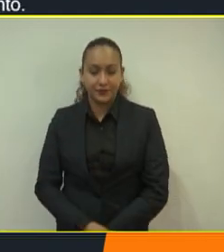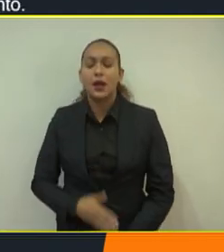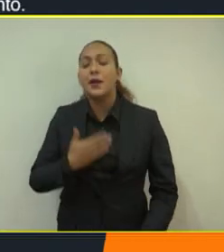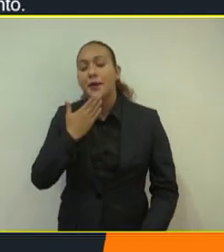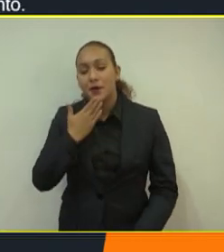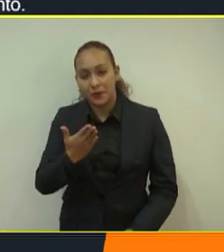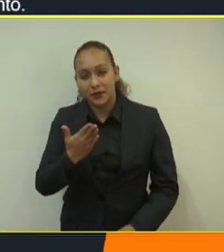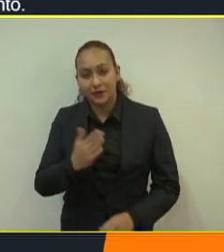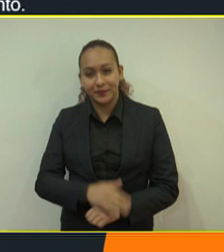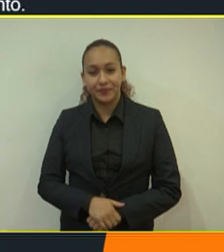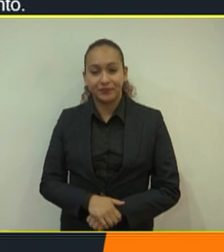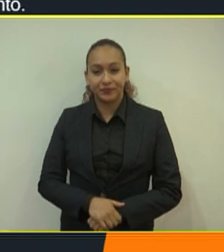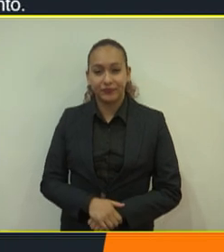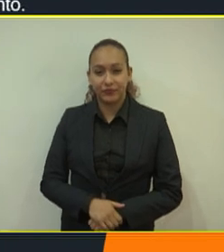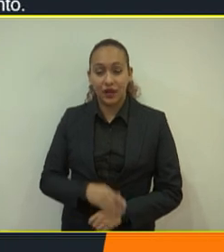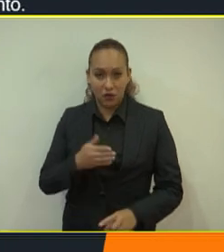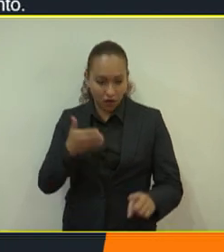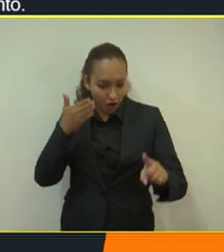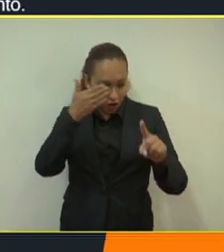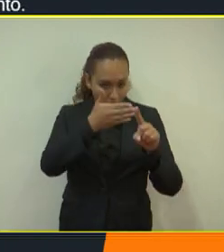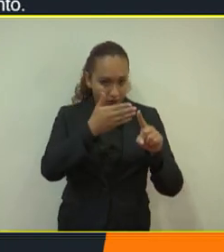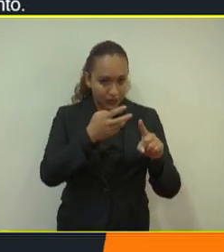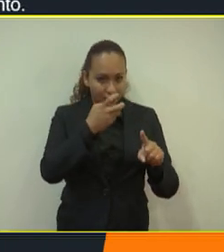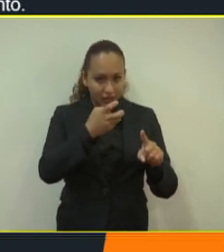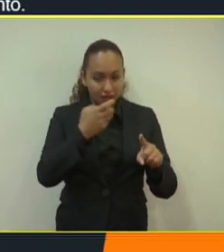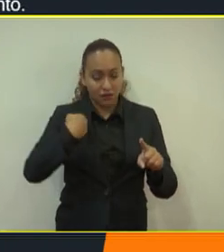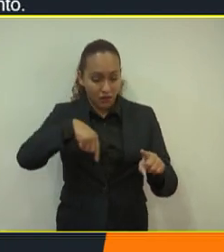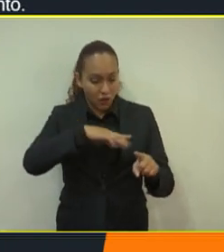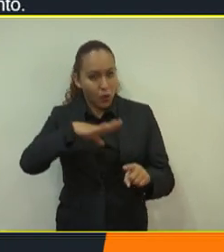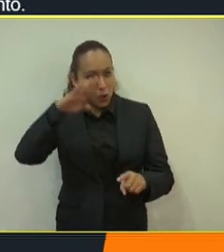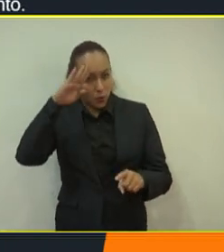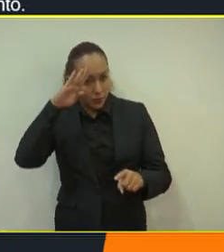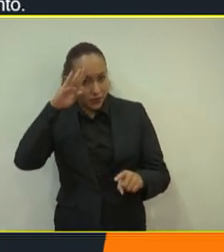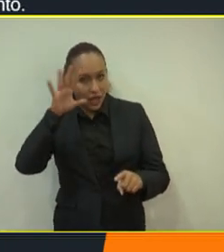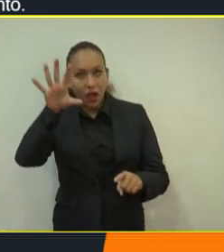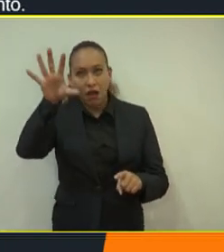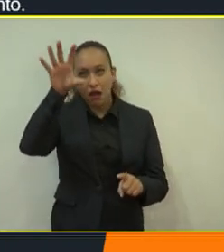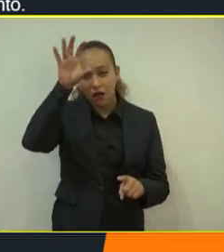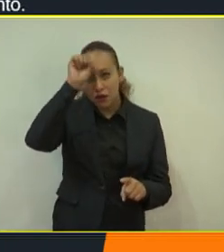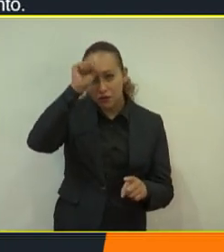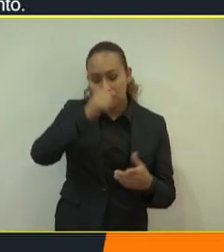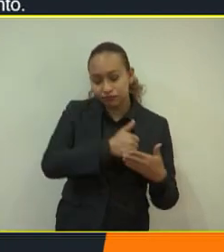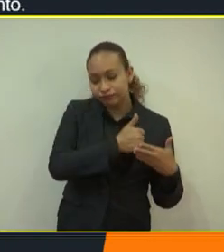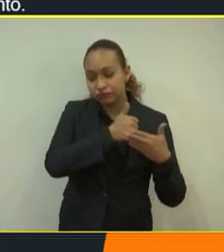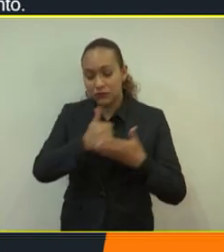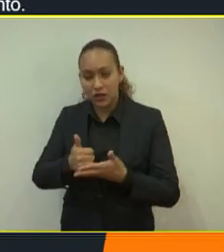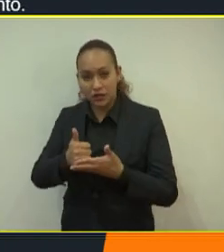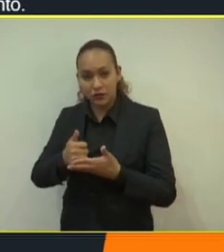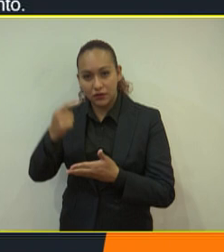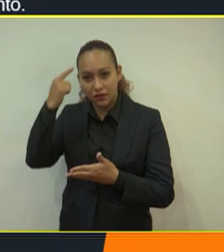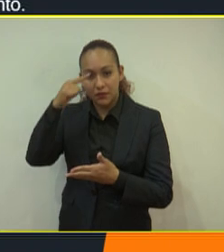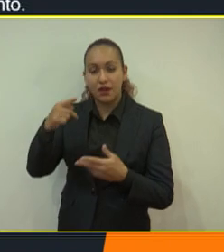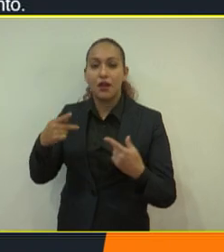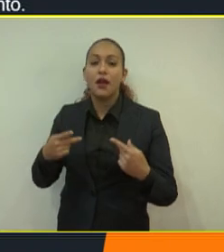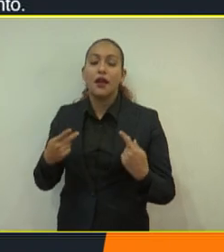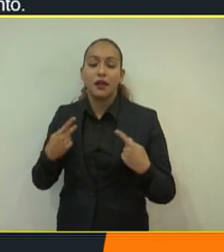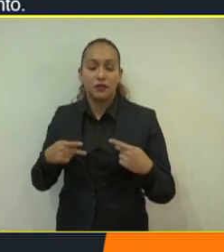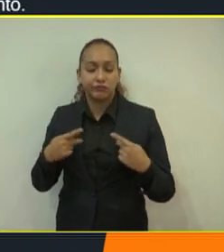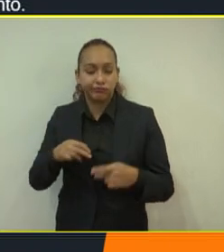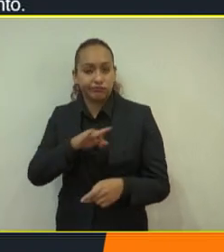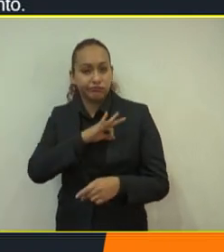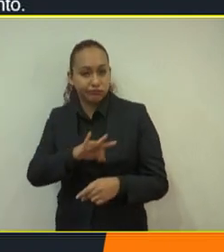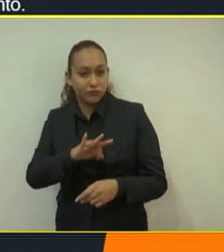Bueno, para el cumplimiento de estos objetivos nos fue indispensable abordar conceptos que nos permitieran comprender y